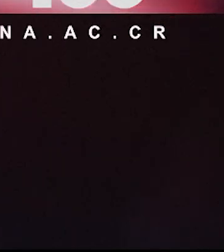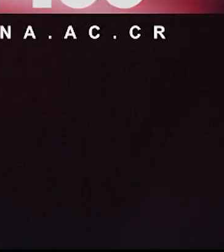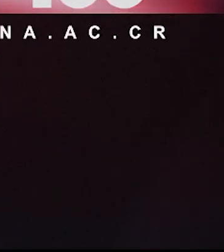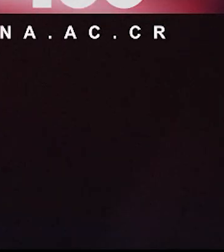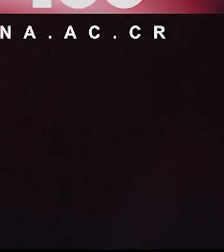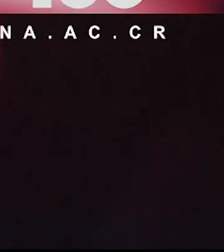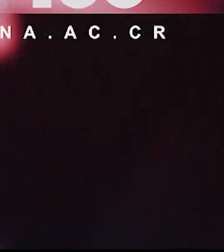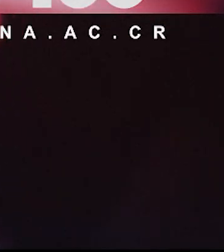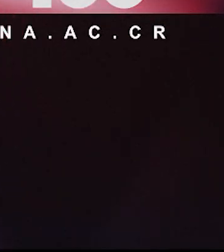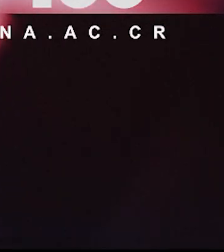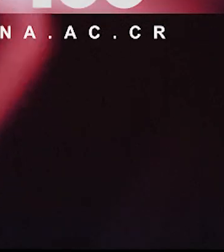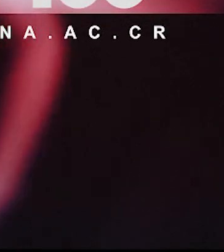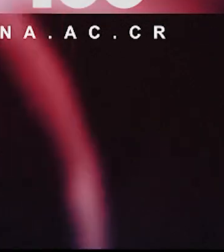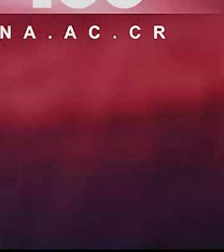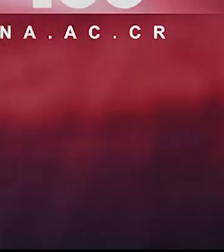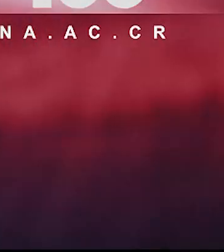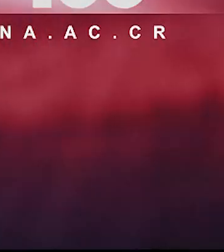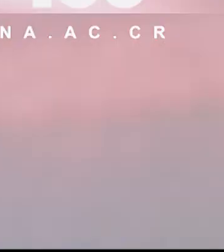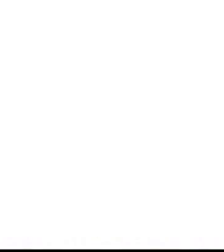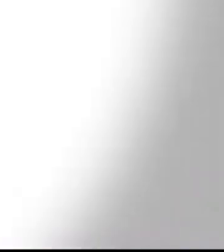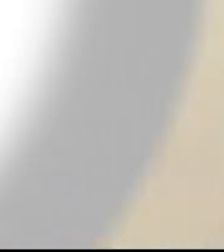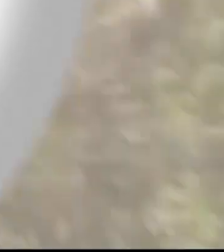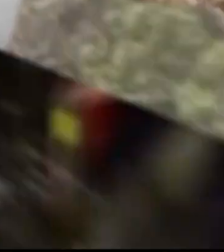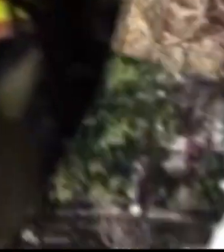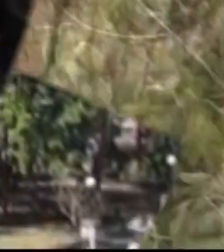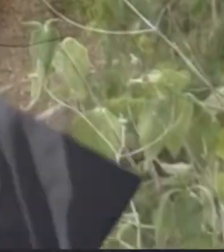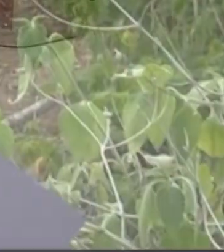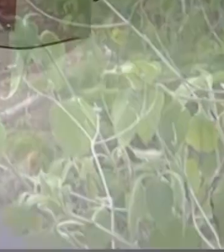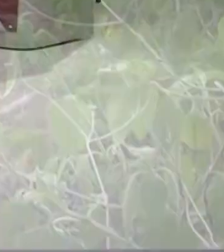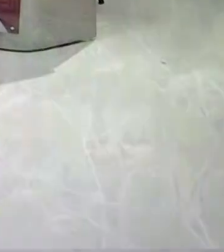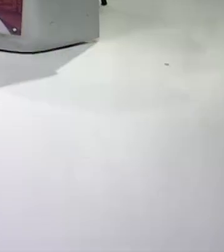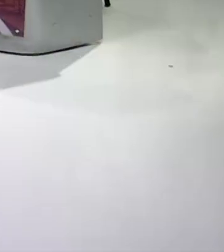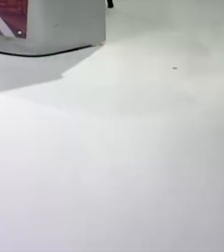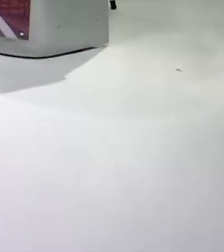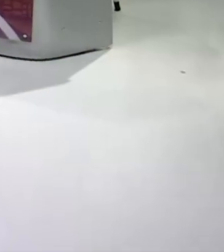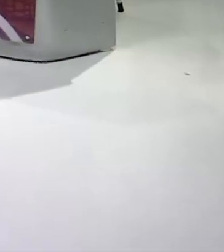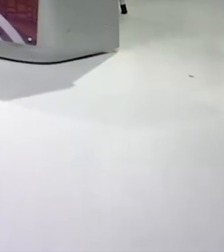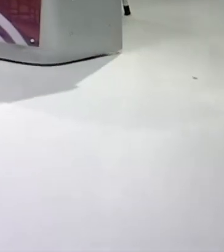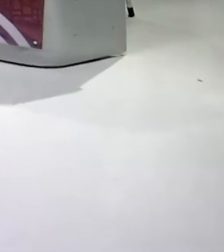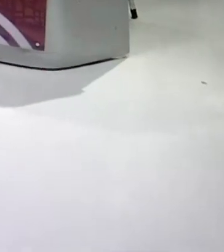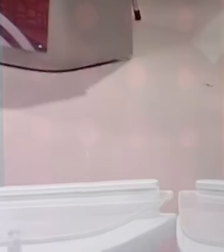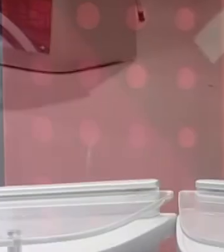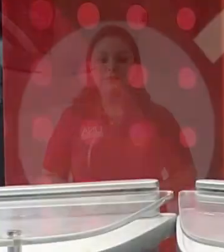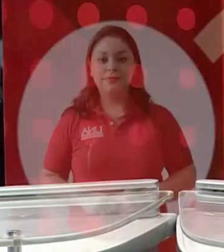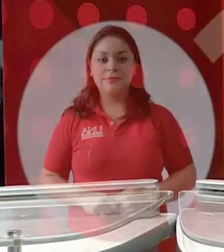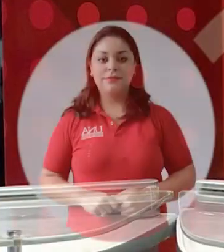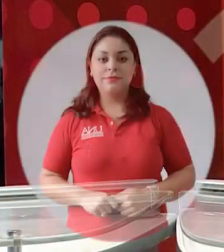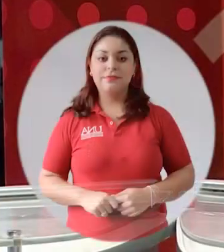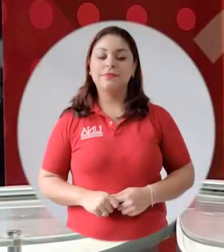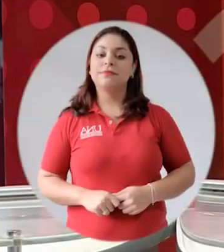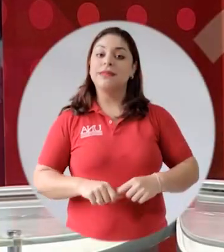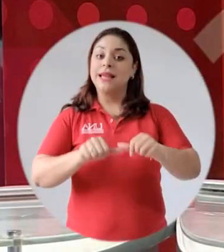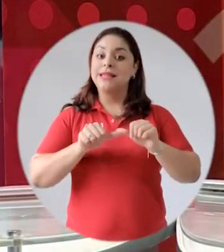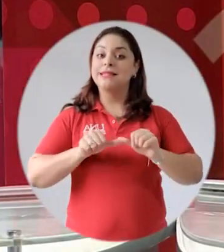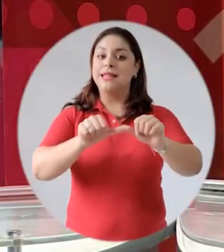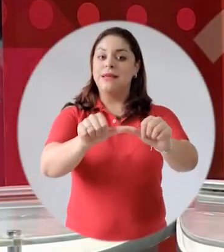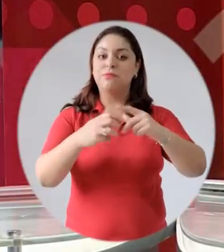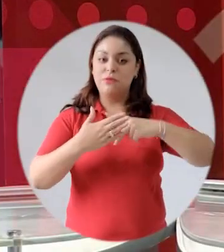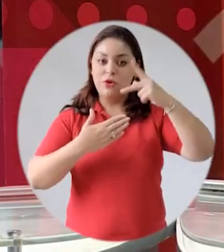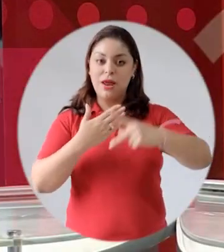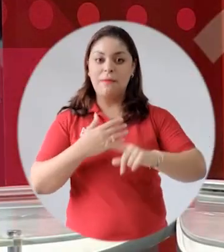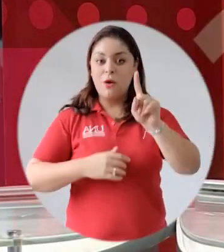horas respecto de los hombres. Vamos a ir a una pausa, quédese con una mirada, que ya volvemos con el desglose del resultado de la encuesta de uso del tiempo en